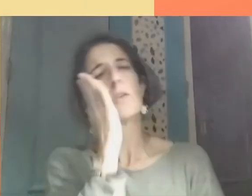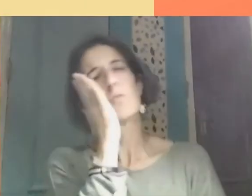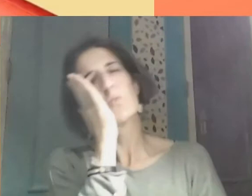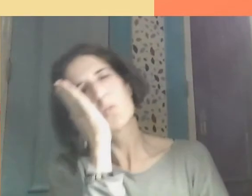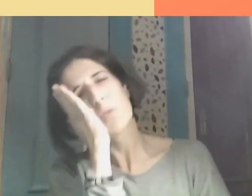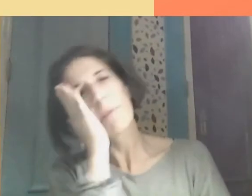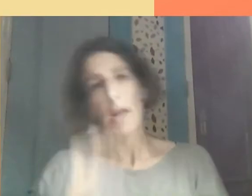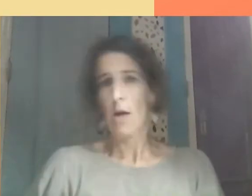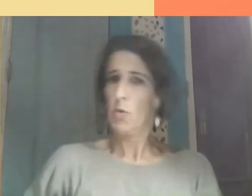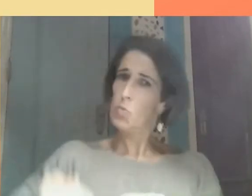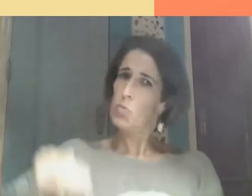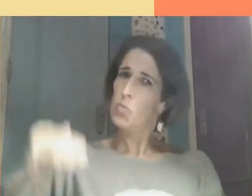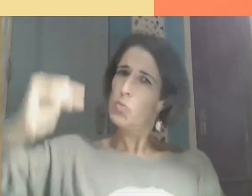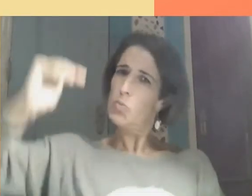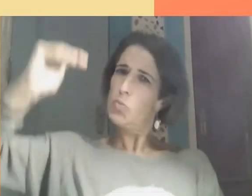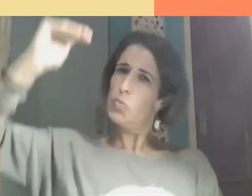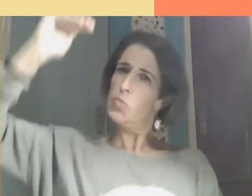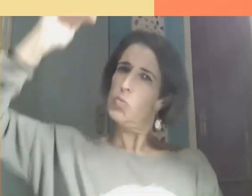mucho